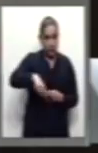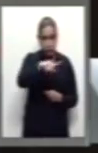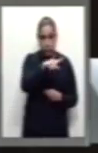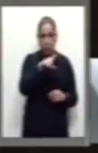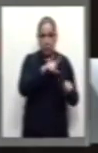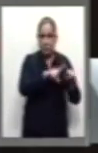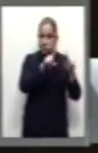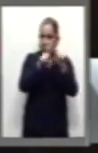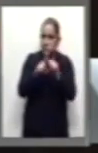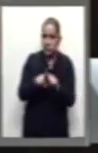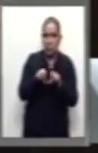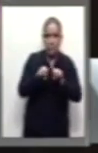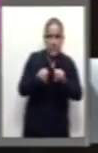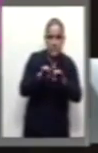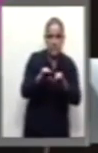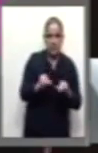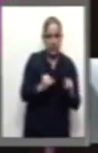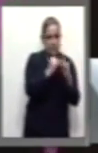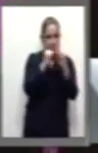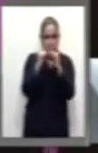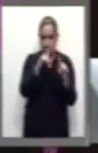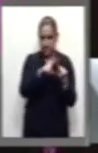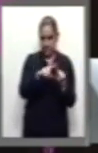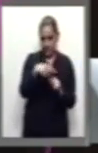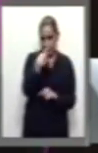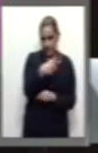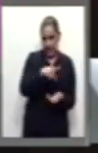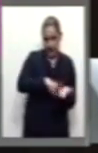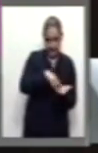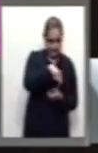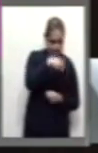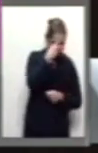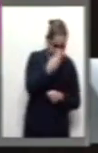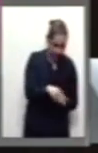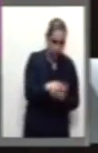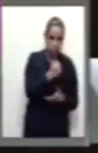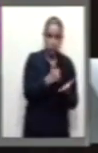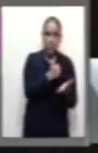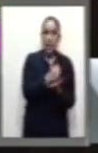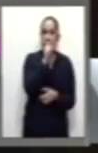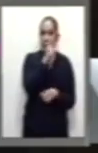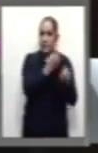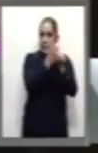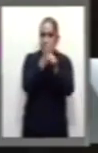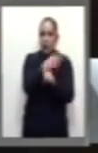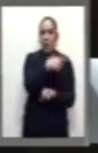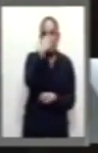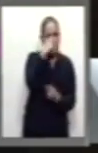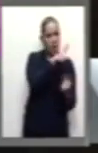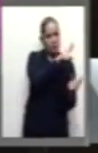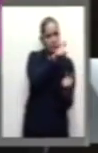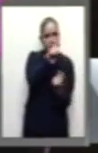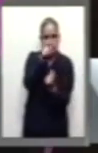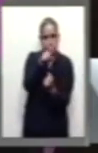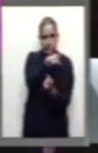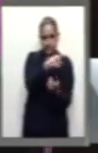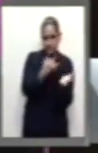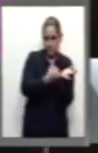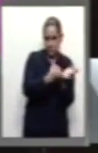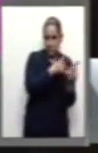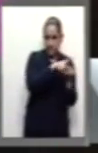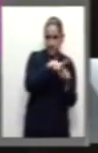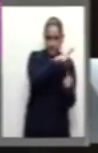la capital de la República y de la capital de los estados. Mediante el Fondo de Capitalidad se